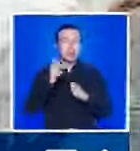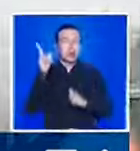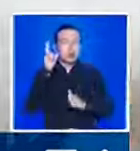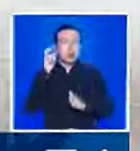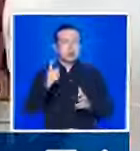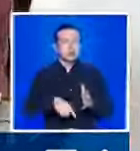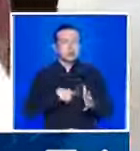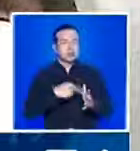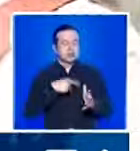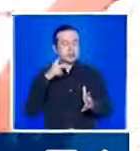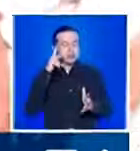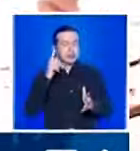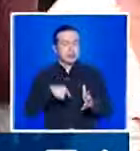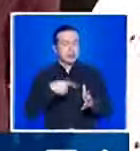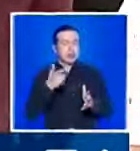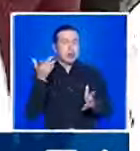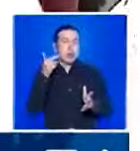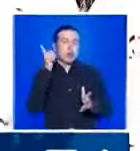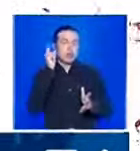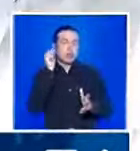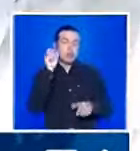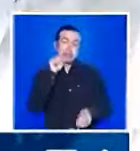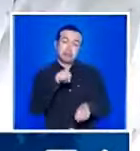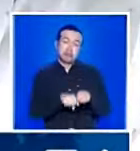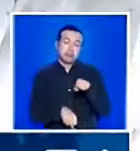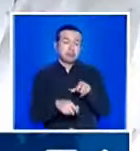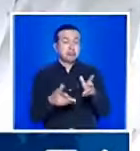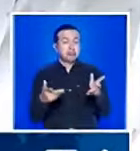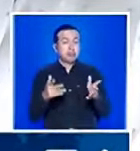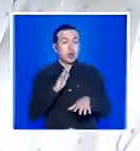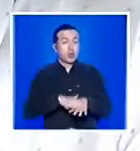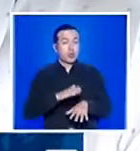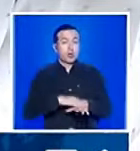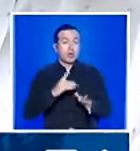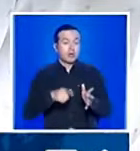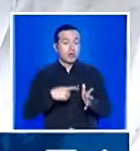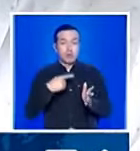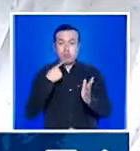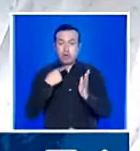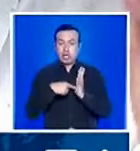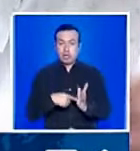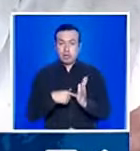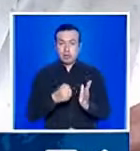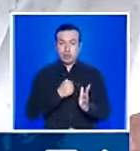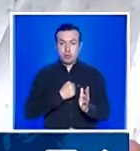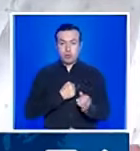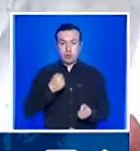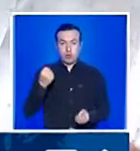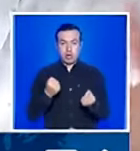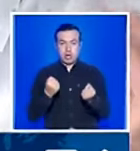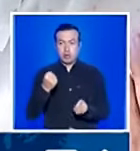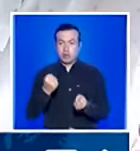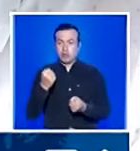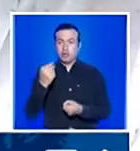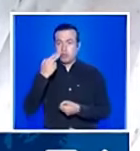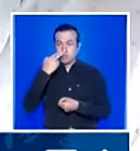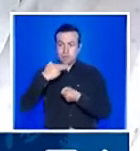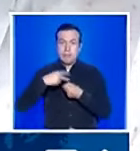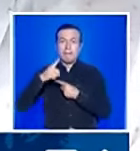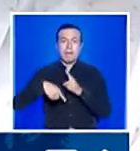e incluso puede provocar daños auditivos. En nuestro carro, por ejemplo, se pone aditivos, lo mismo